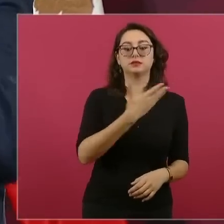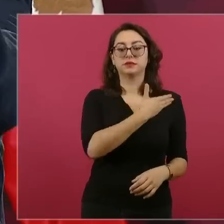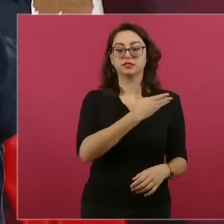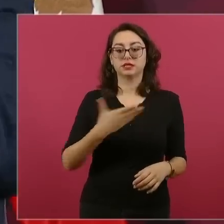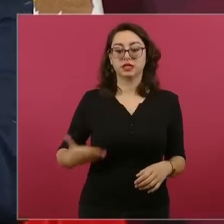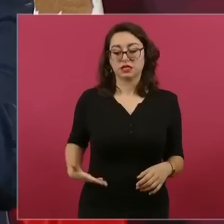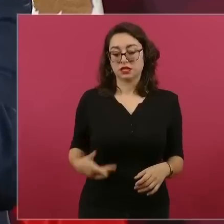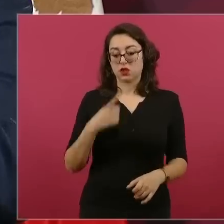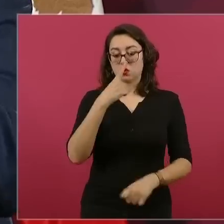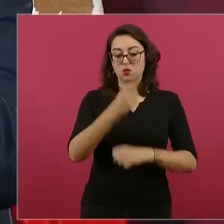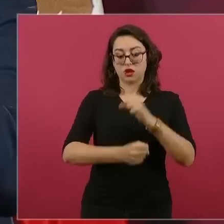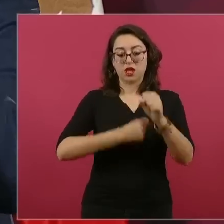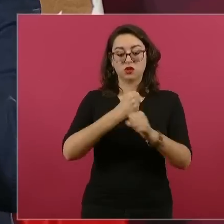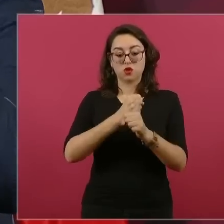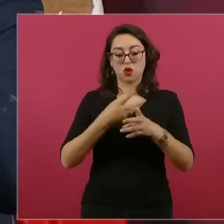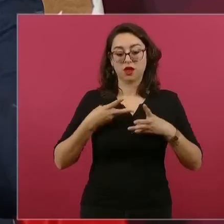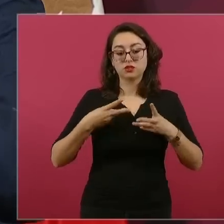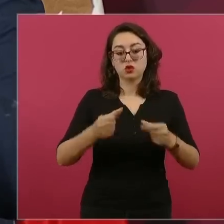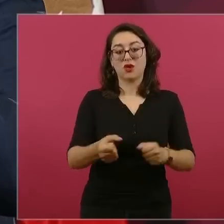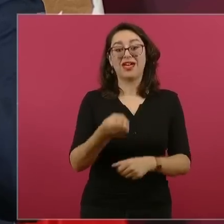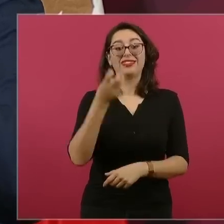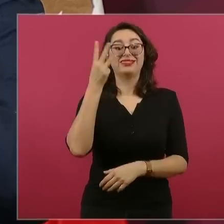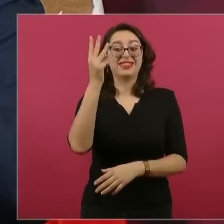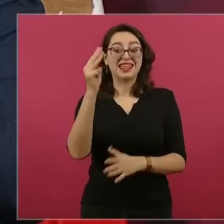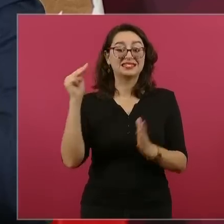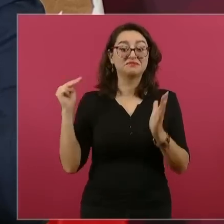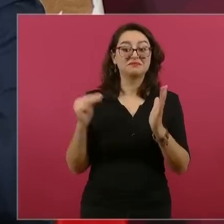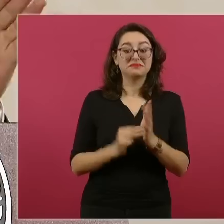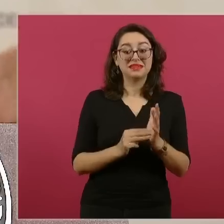3.600 millones de pesos.